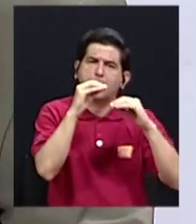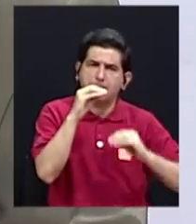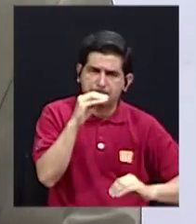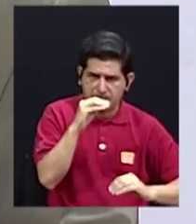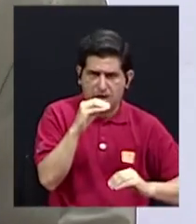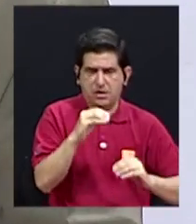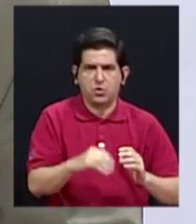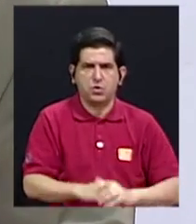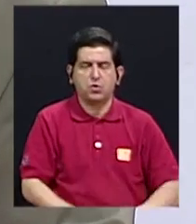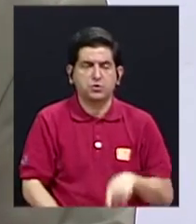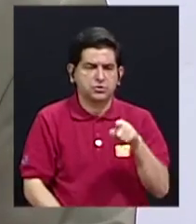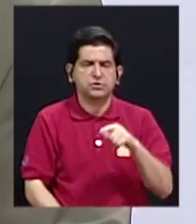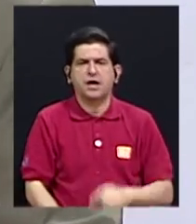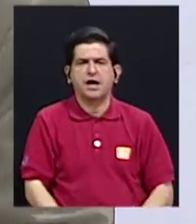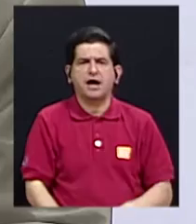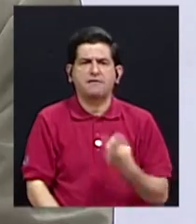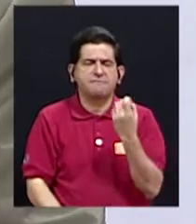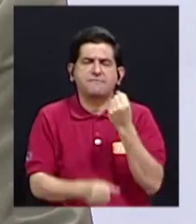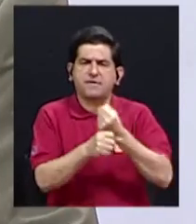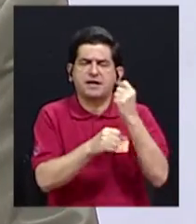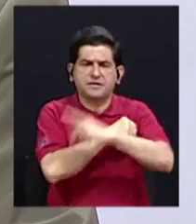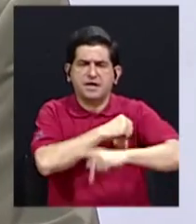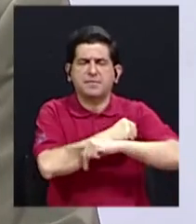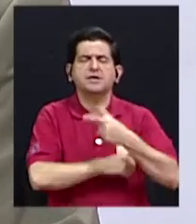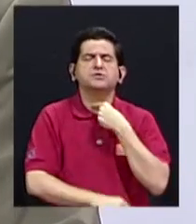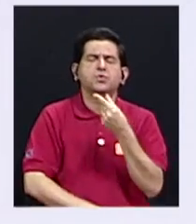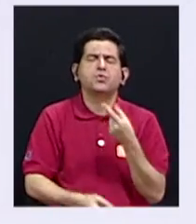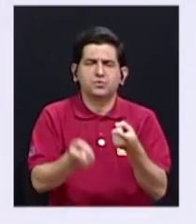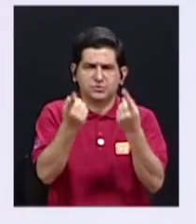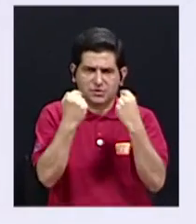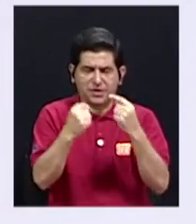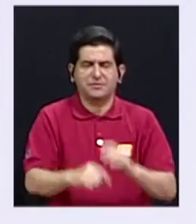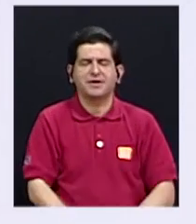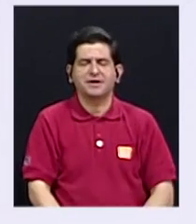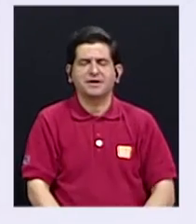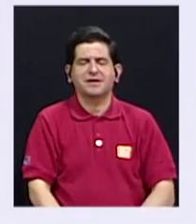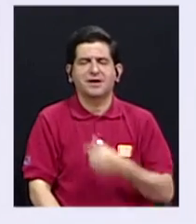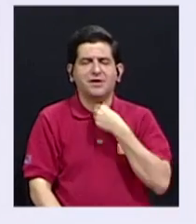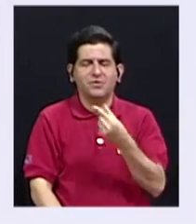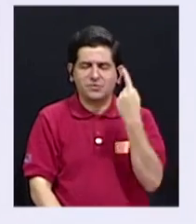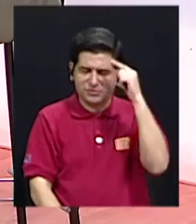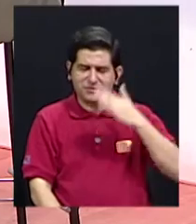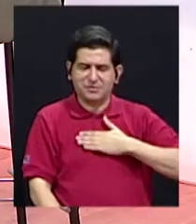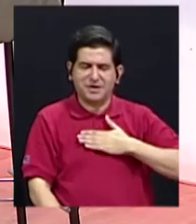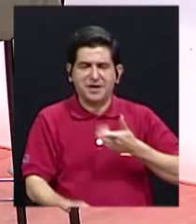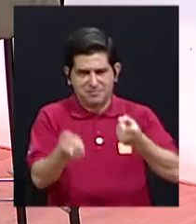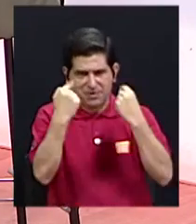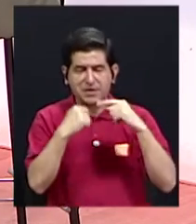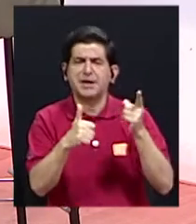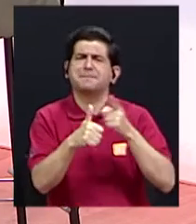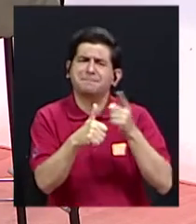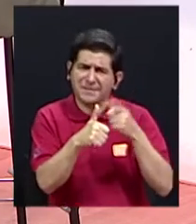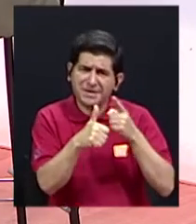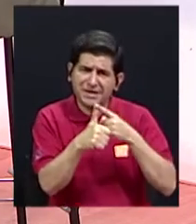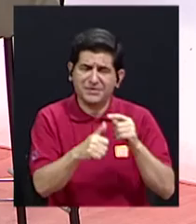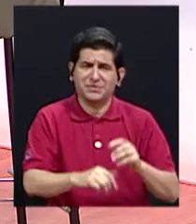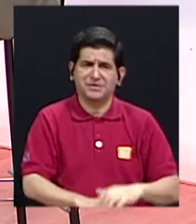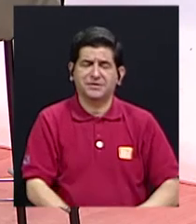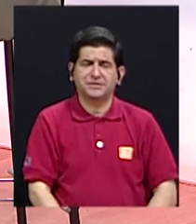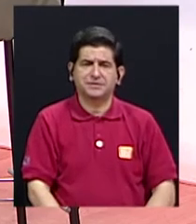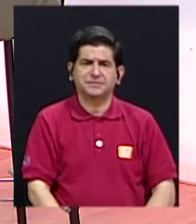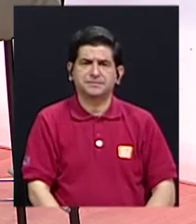este desempleo en el país es un gusto tenerlo aquí en programa gustado muchas gracias es un gusto para mí estar acá en primer lugar